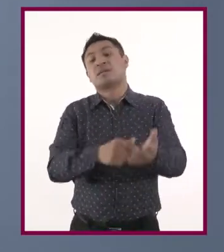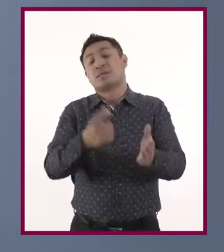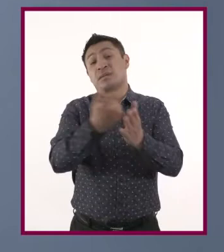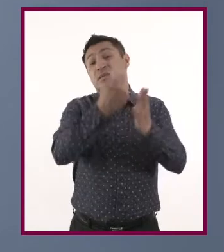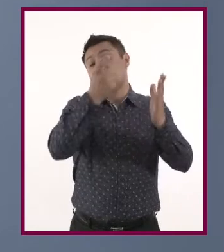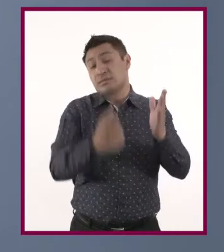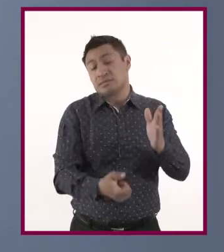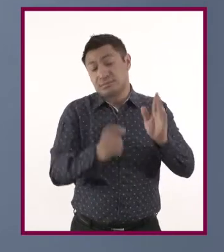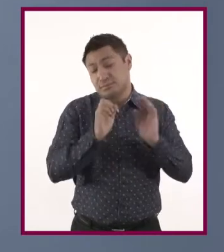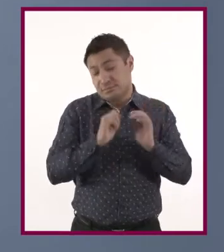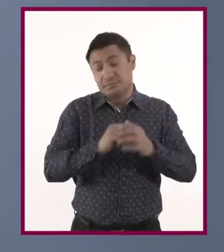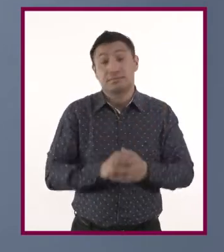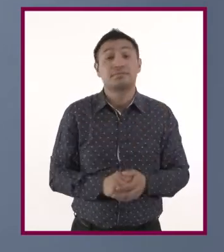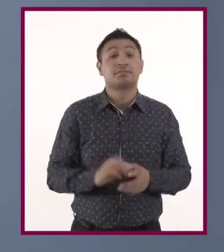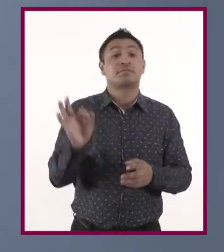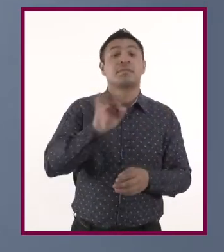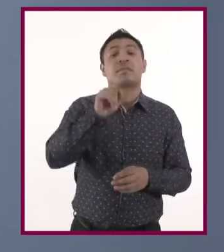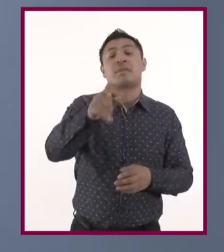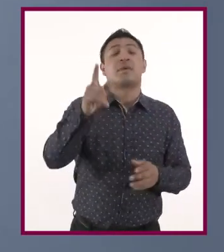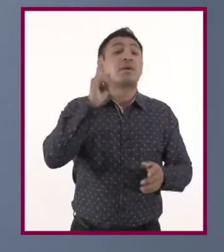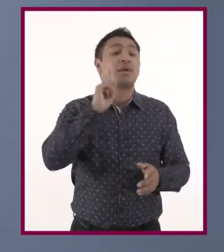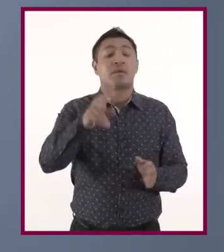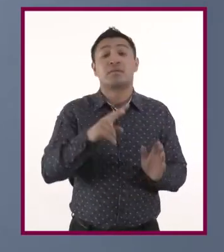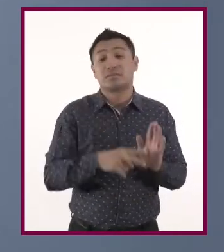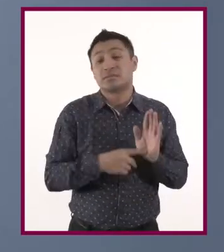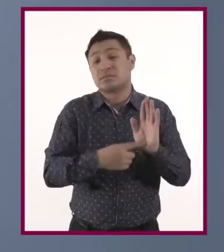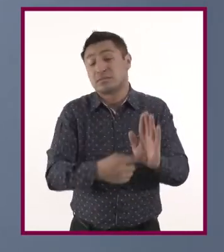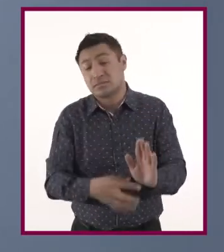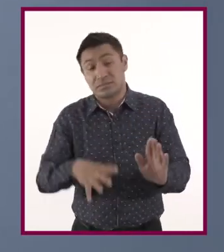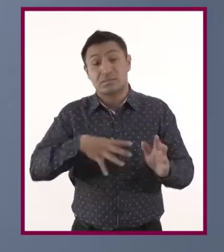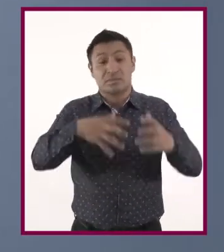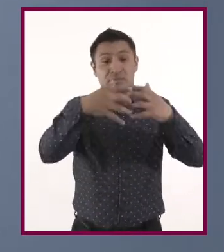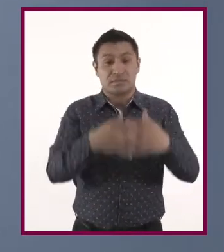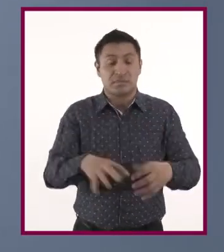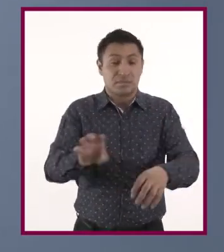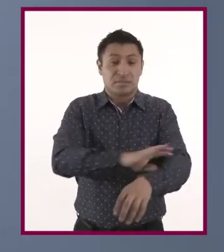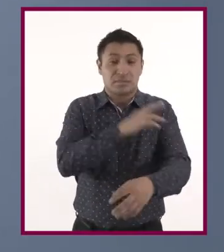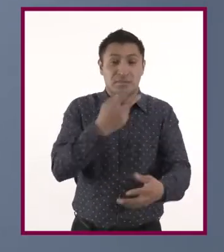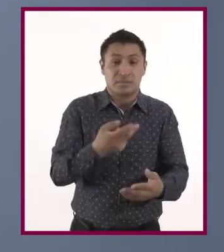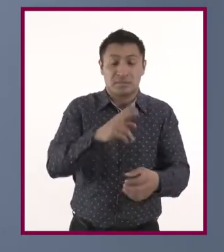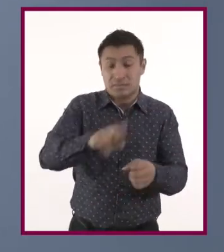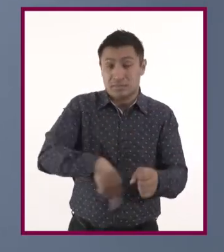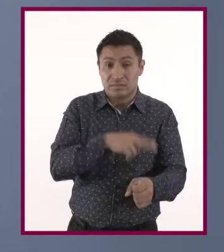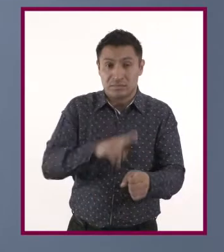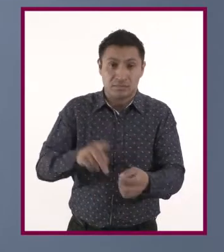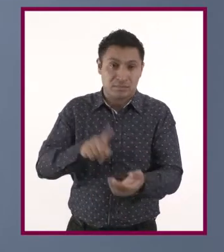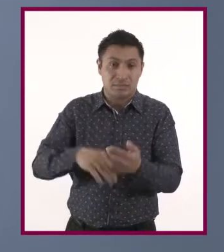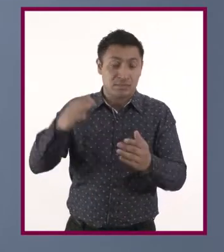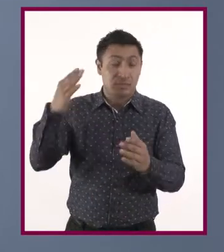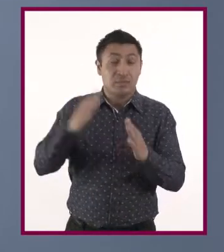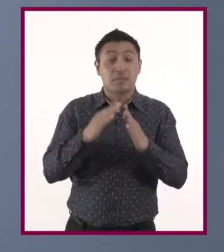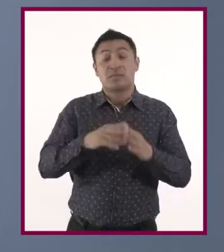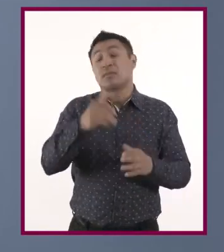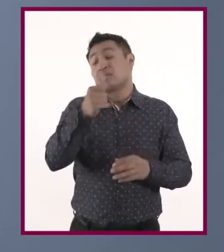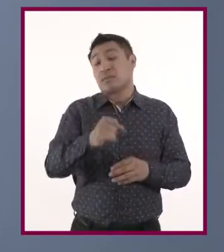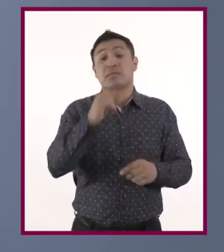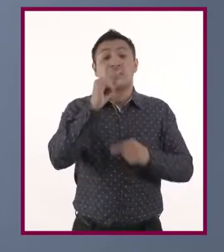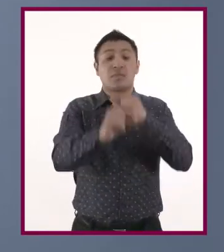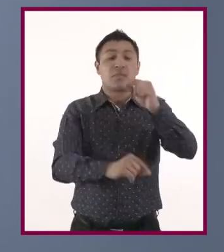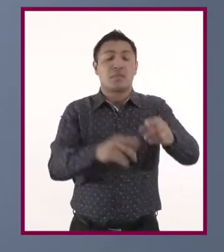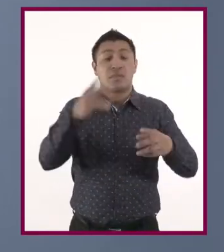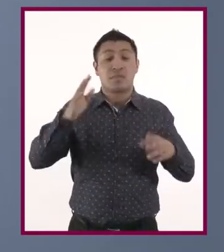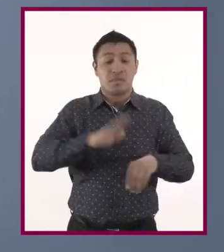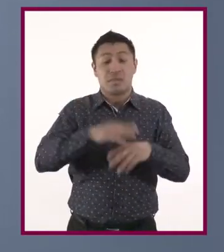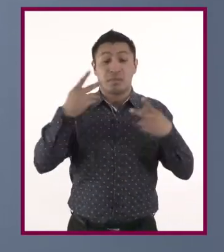predial o subsidios, si se comprueba que se cuenta con un sistema de energía renovable en casa. Así, poco a poco, cada vez más personas cambian